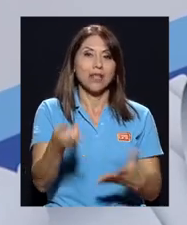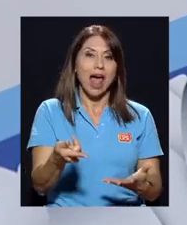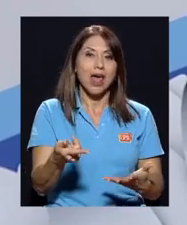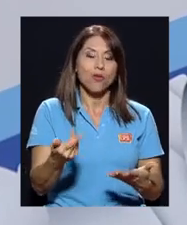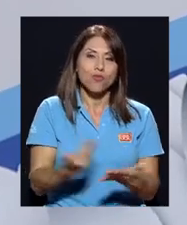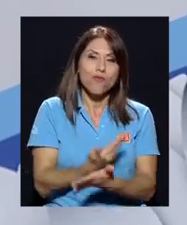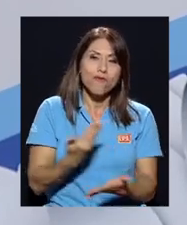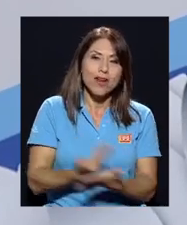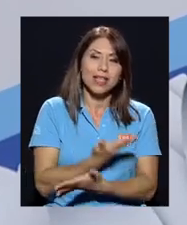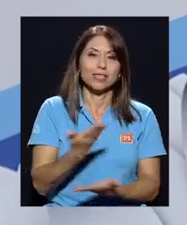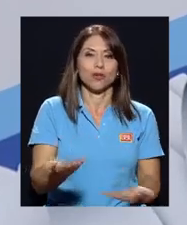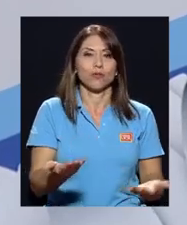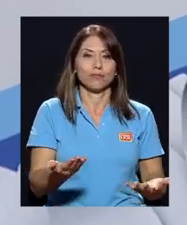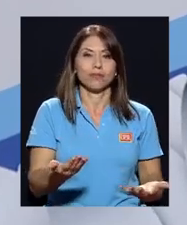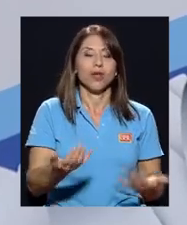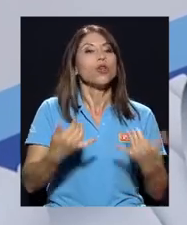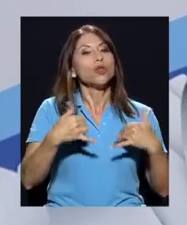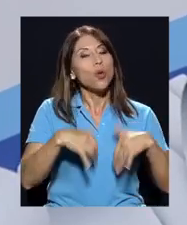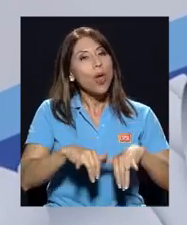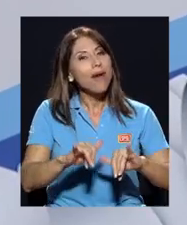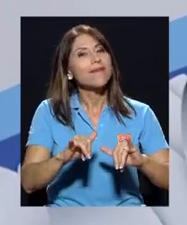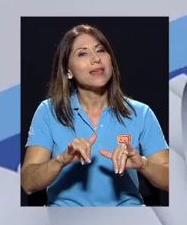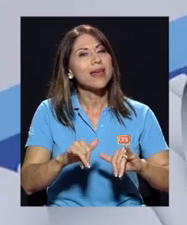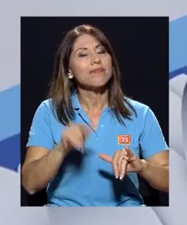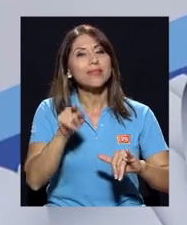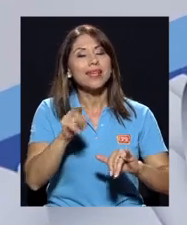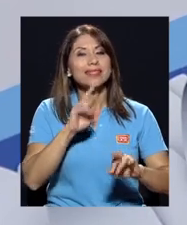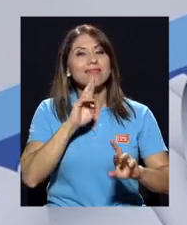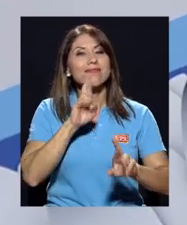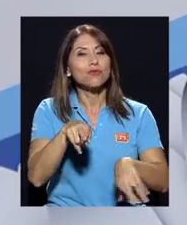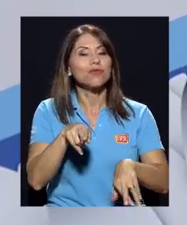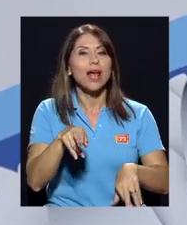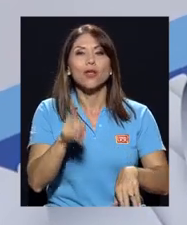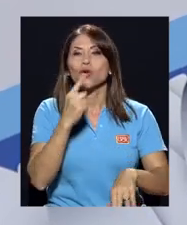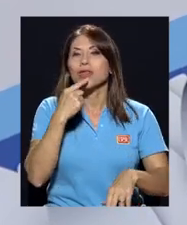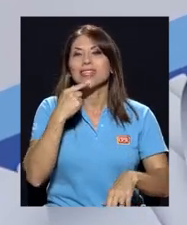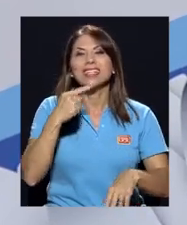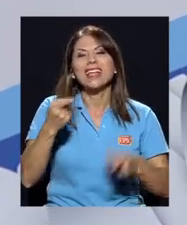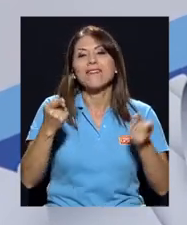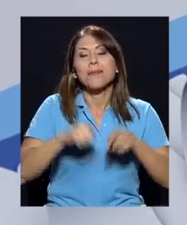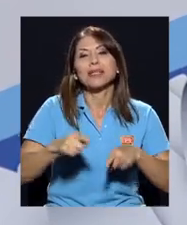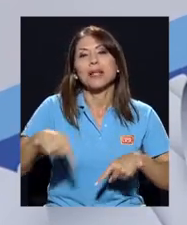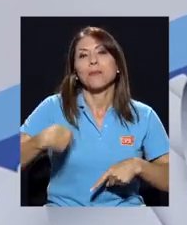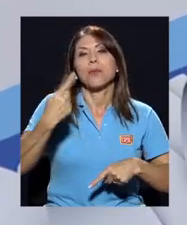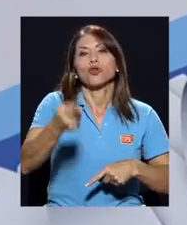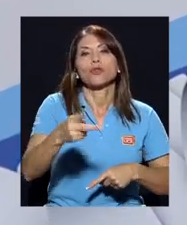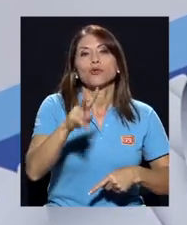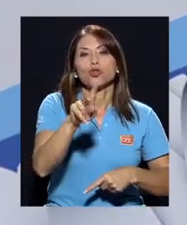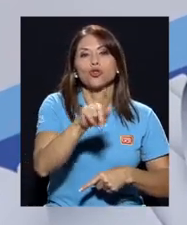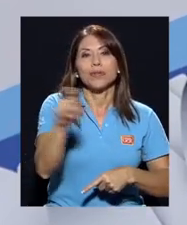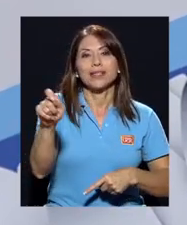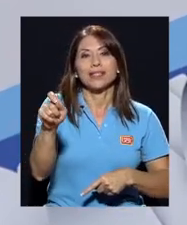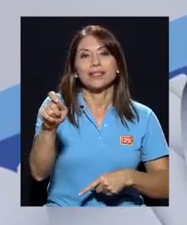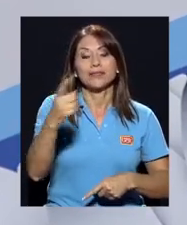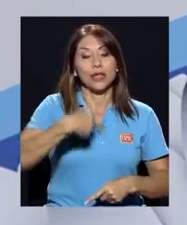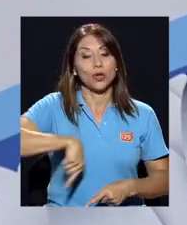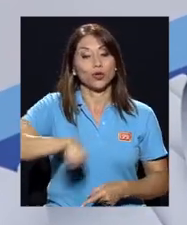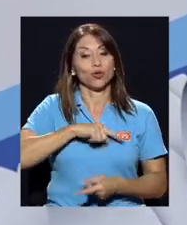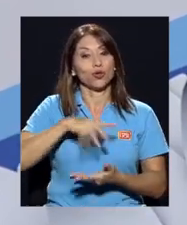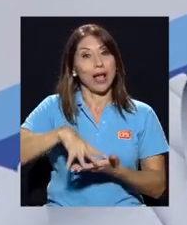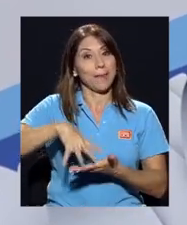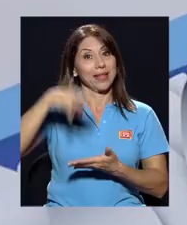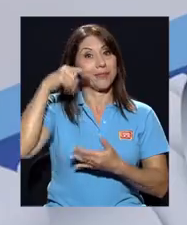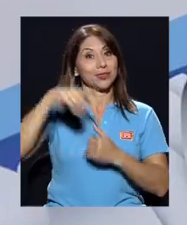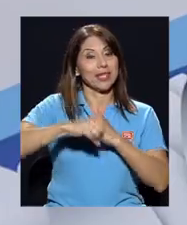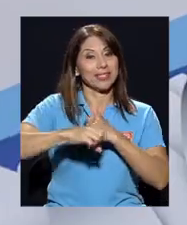fresco mientra todavía es el resultado no nos dice qué va a pasar en los próximos dos meses y si algo aprendimos de esta campaña es que en dos